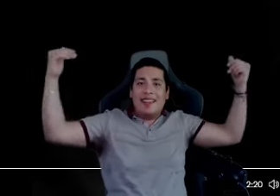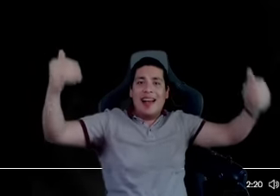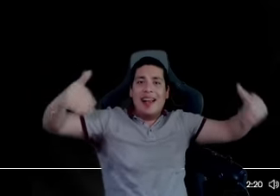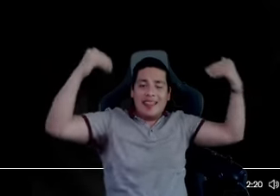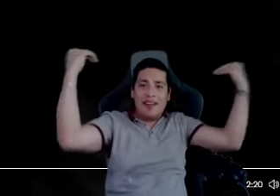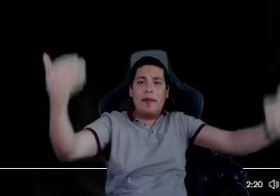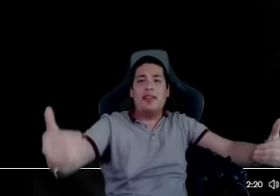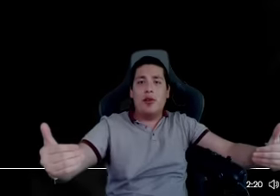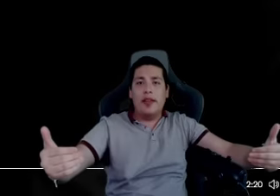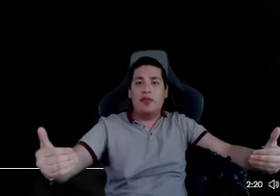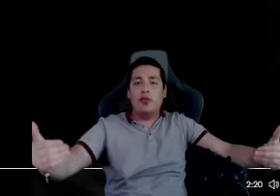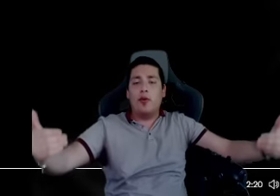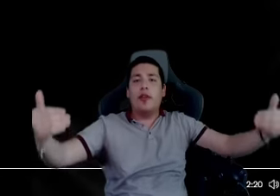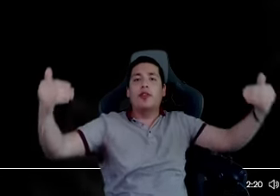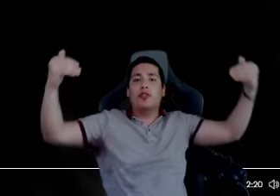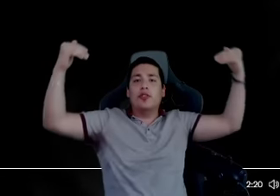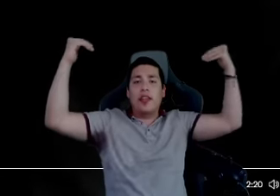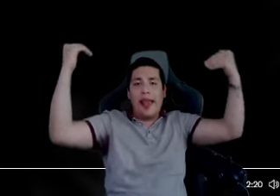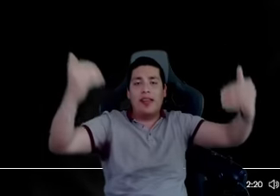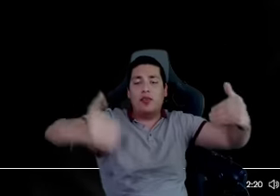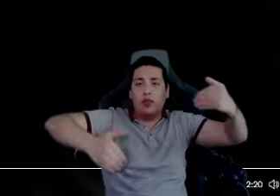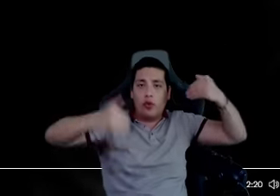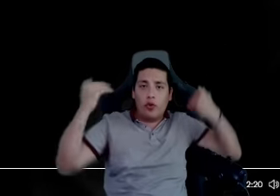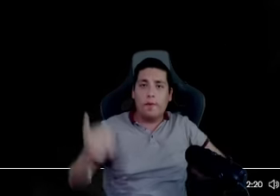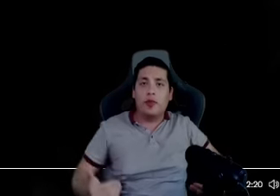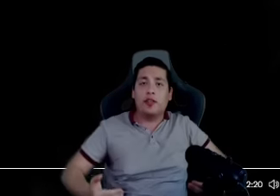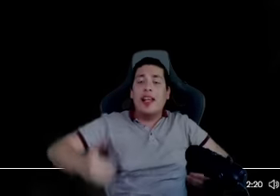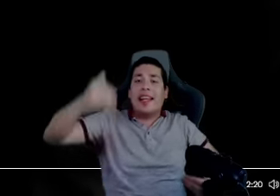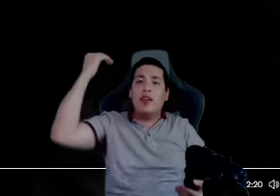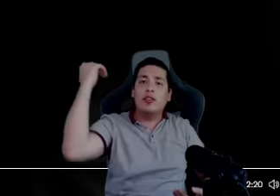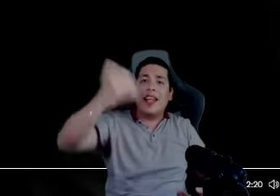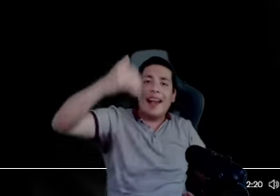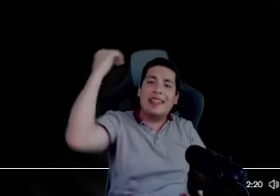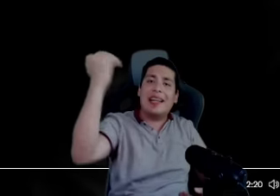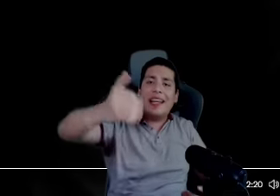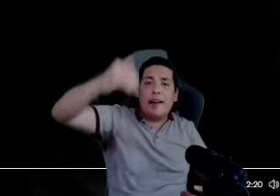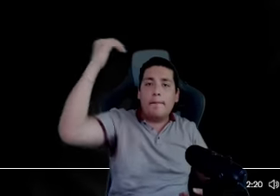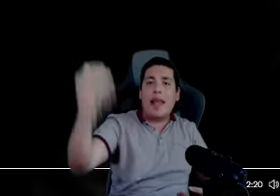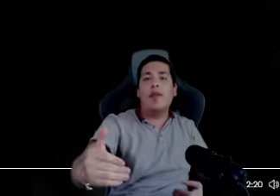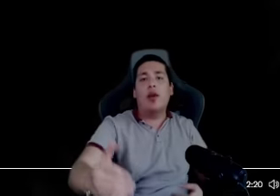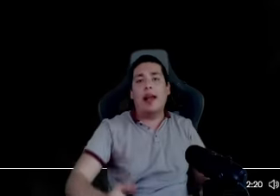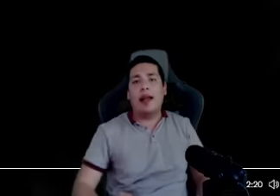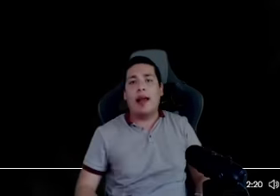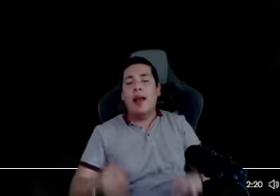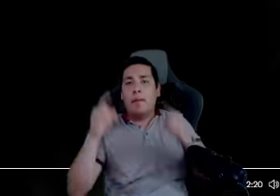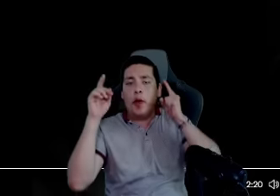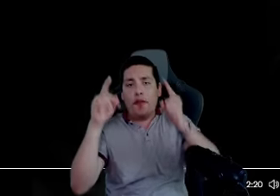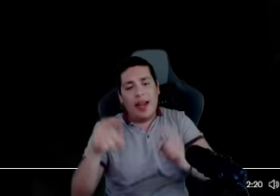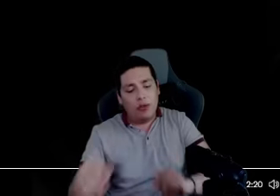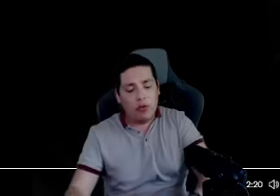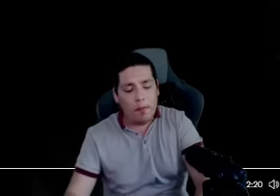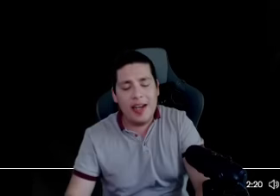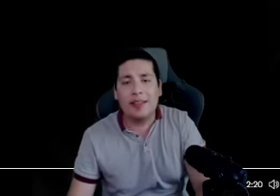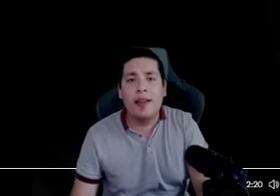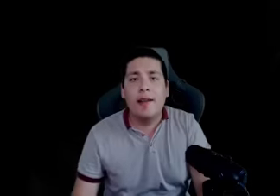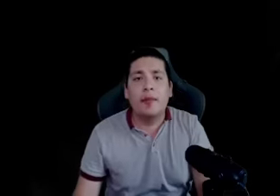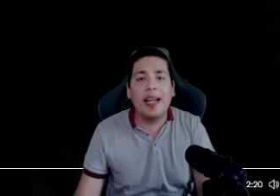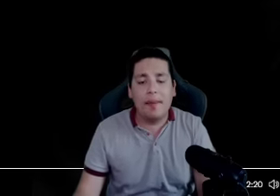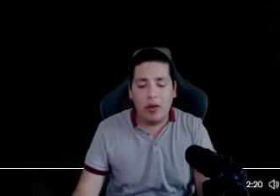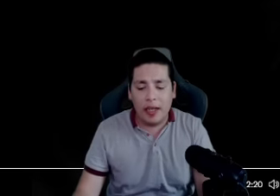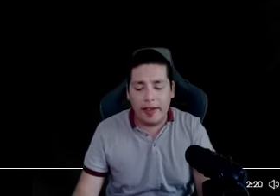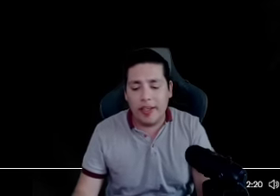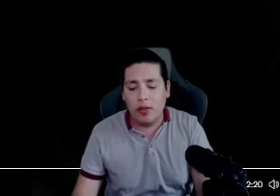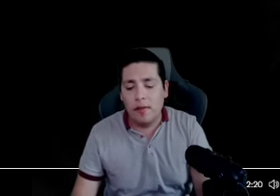que están al servicio de esos poderosos de estos corruptos que nos quieren seguir viendo la cara pero al final tú qué opinas